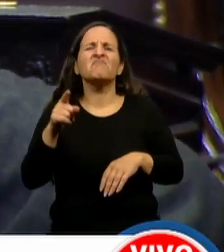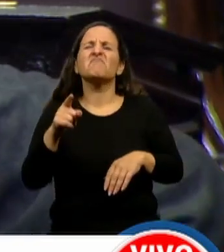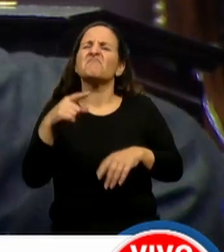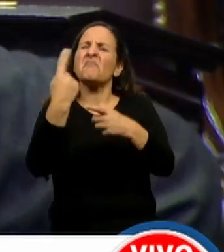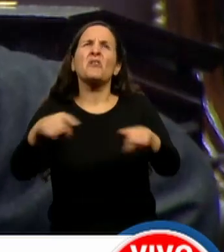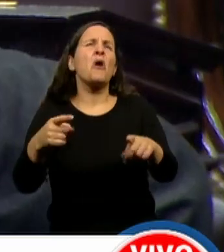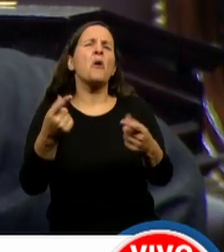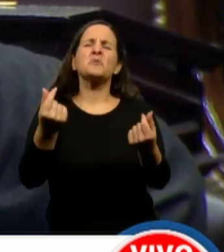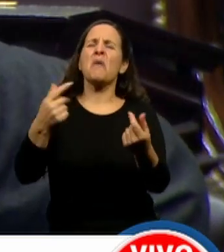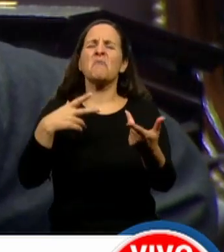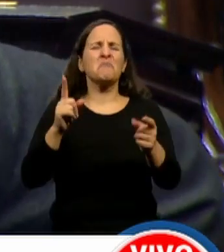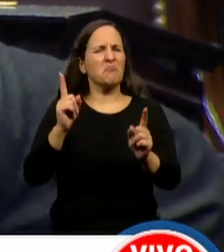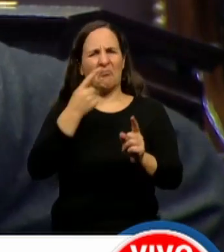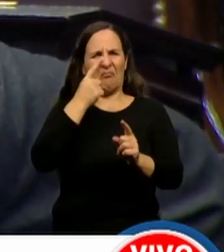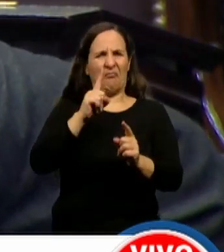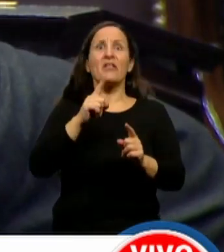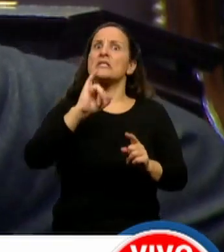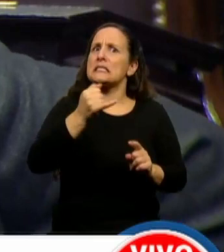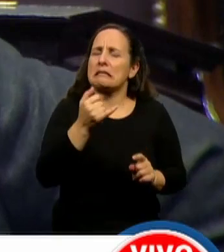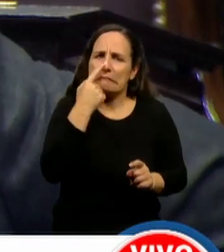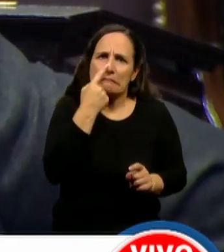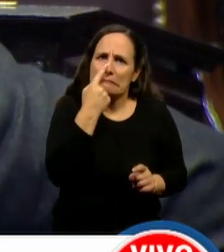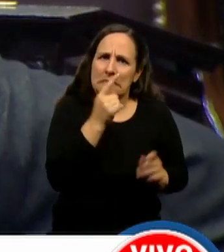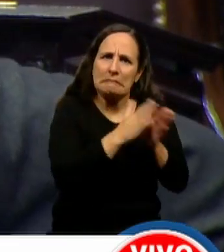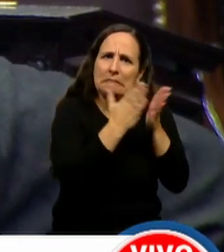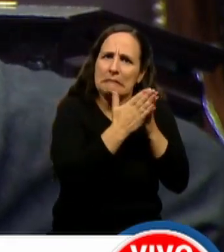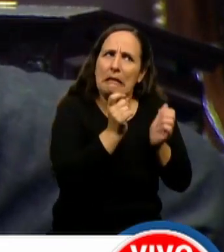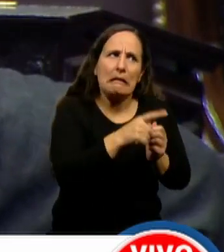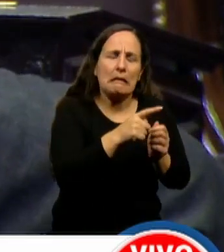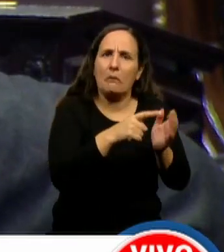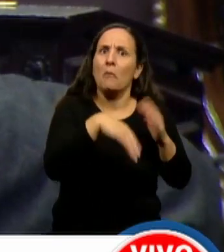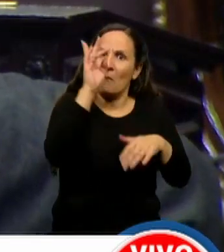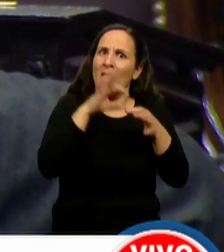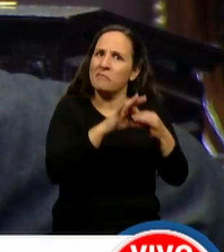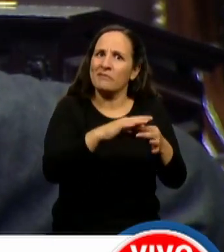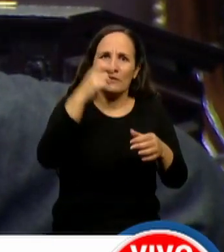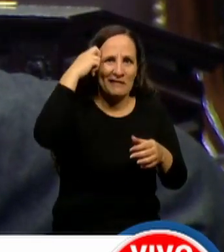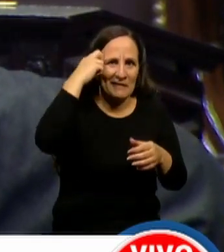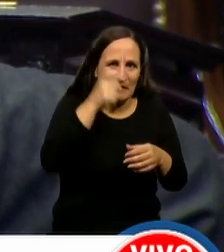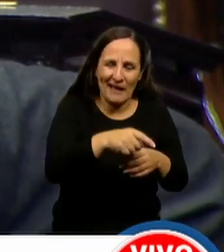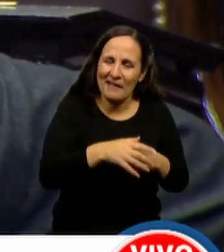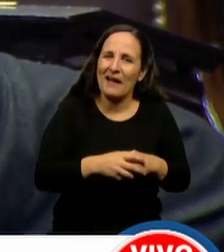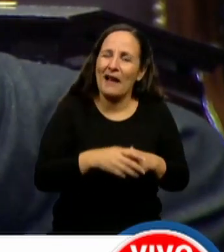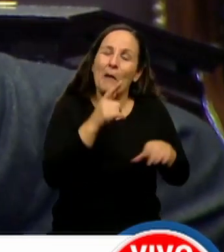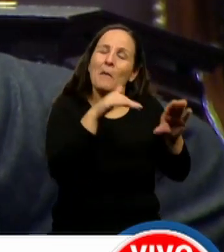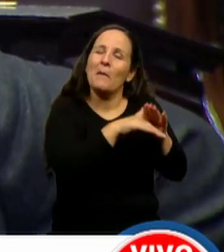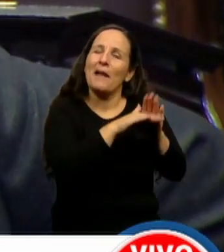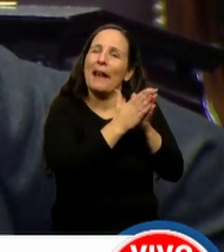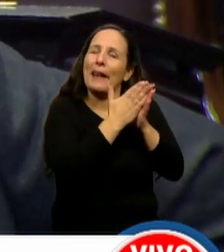materiales, a excepción de los libros, si hicieran de historia de la Unión Cívica Radical, más los